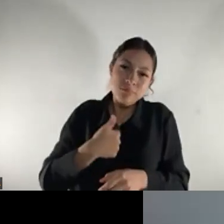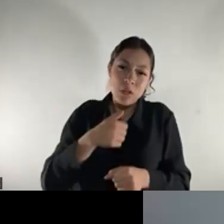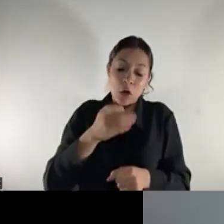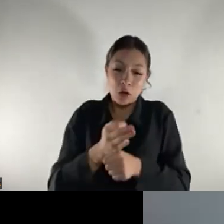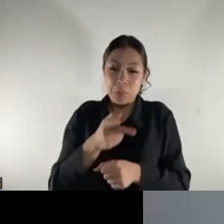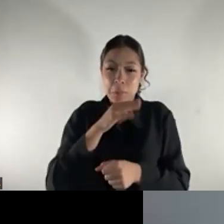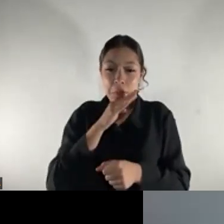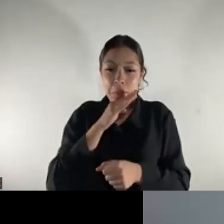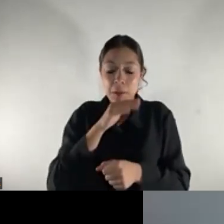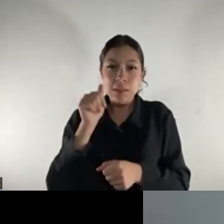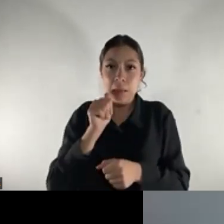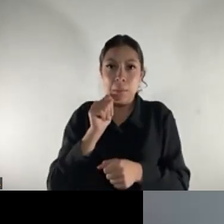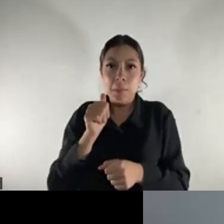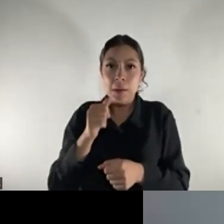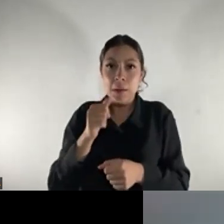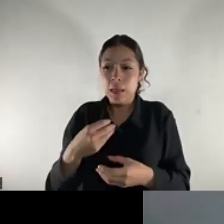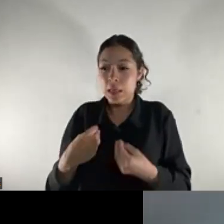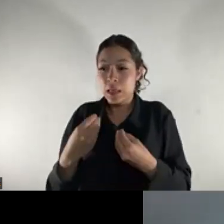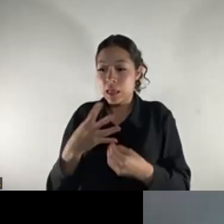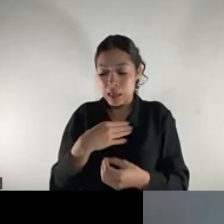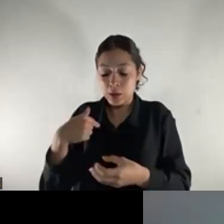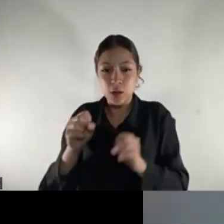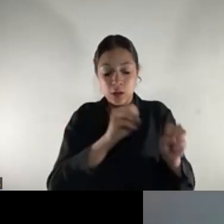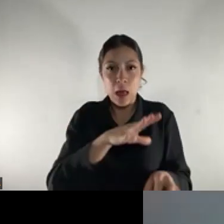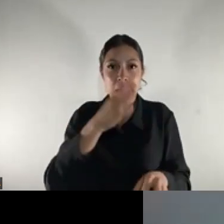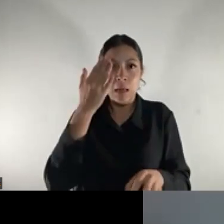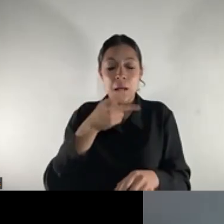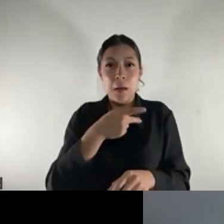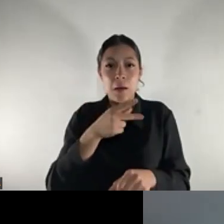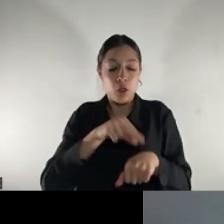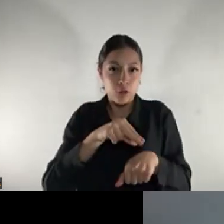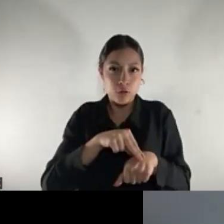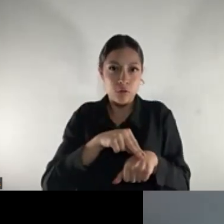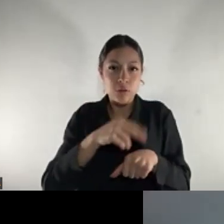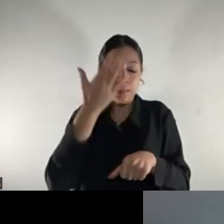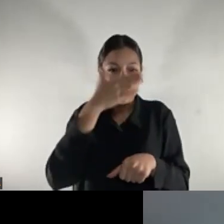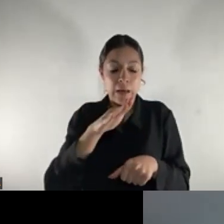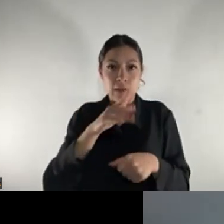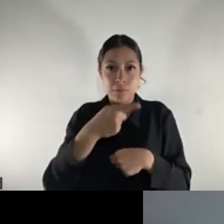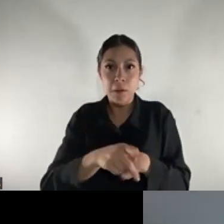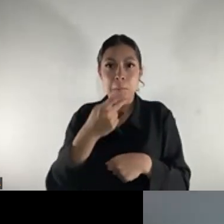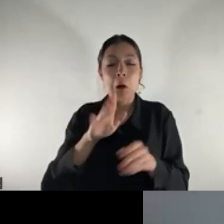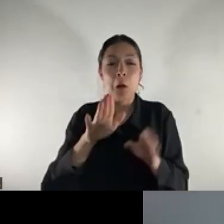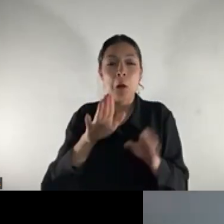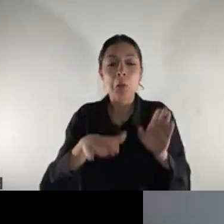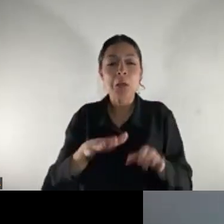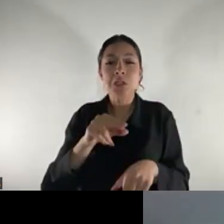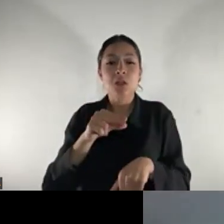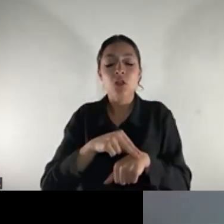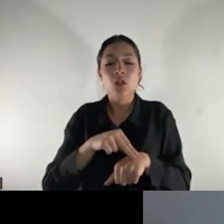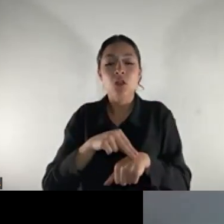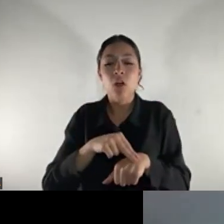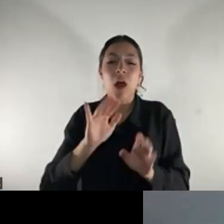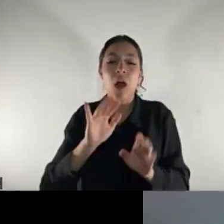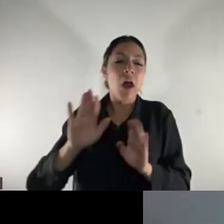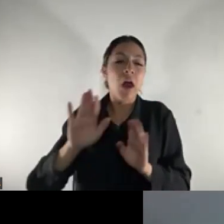información? Desgraciadamente, uno como papá pone la vida de sus hijos en personas que saben los factores de riesgos como médicos, pero a veces estos no